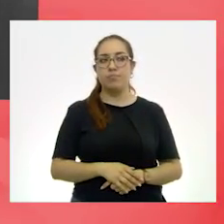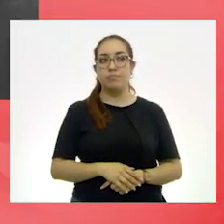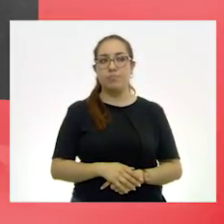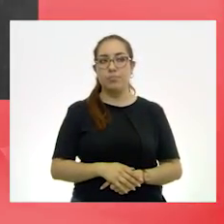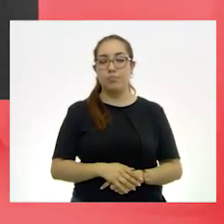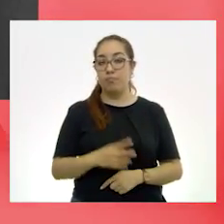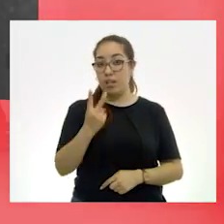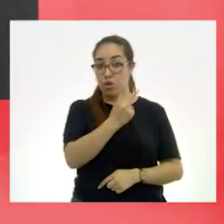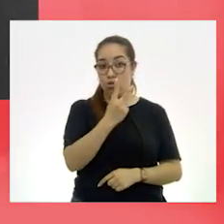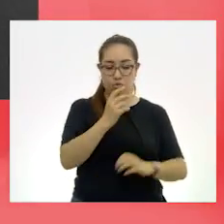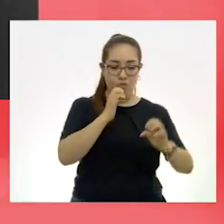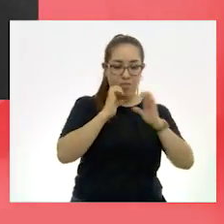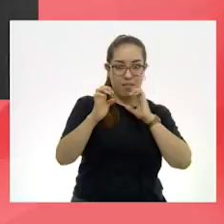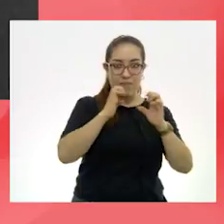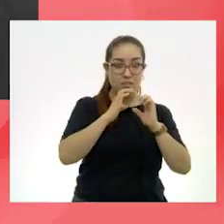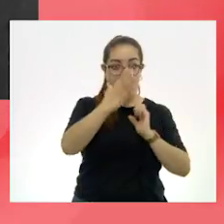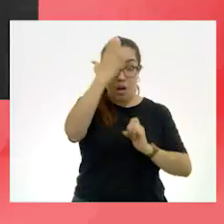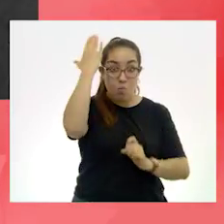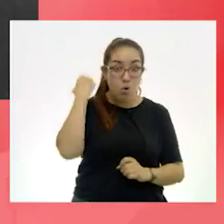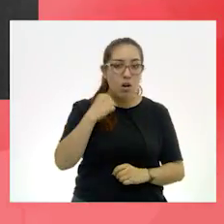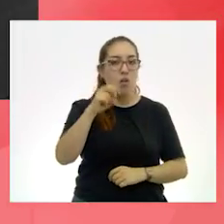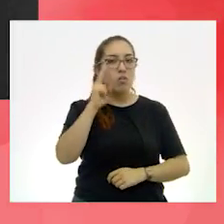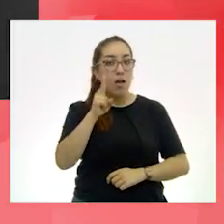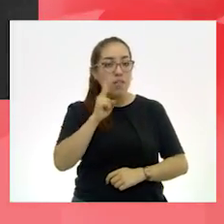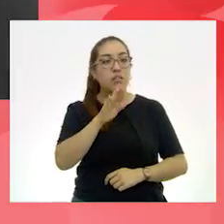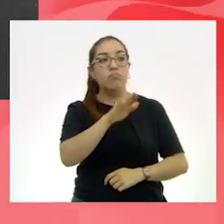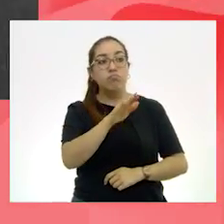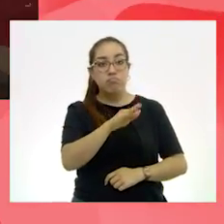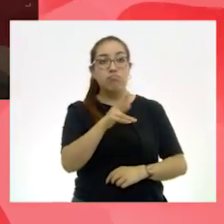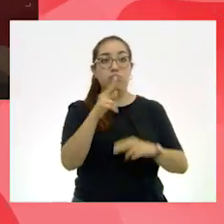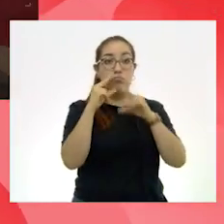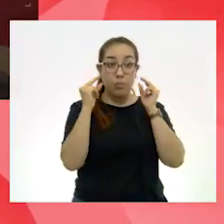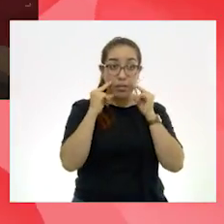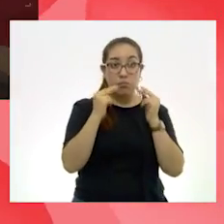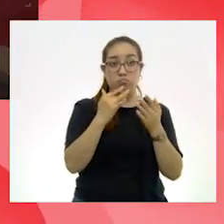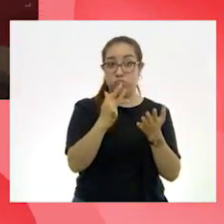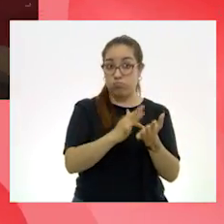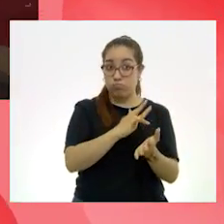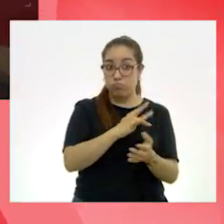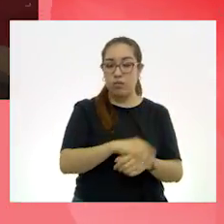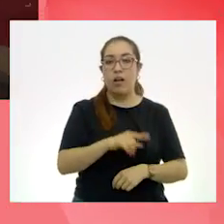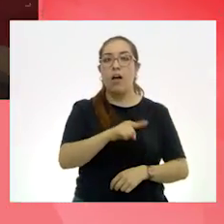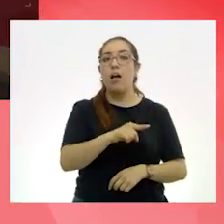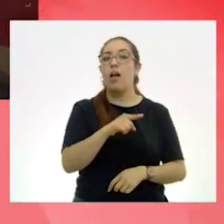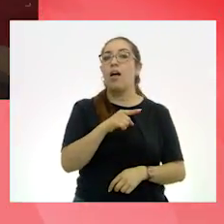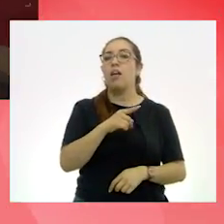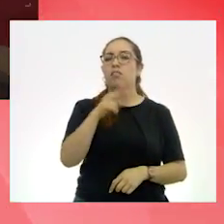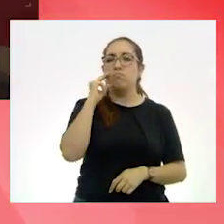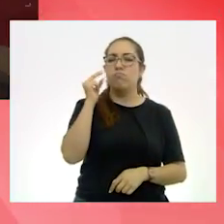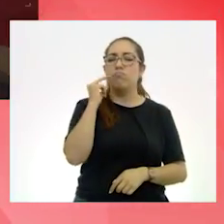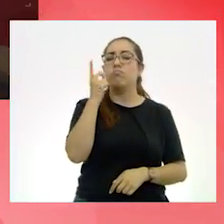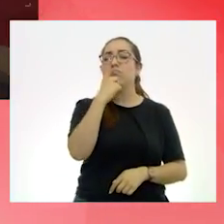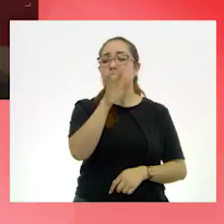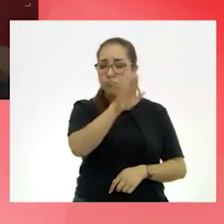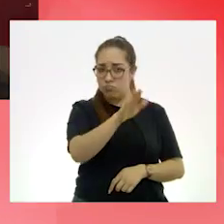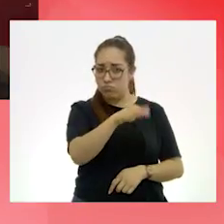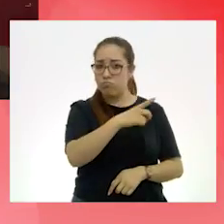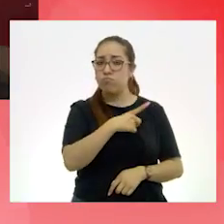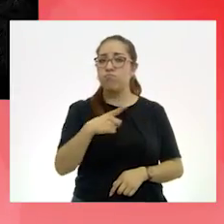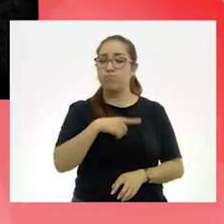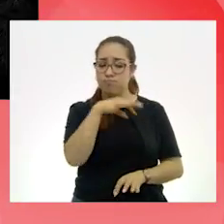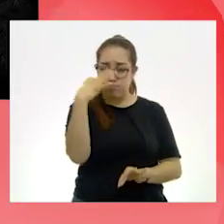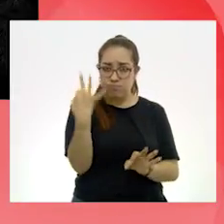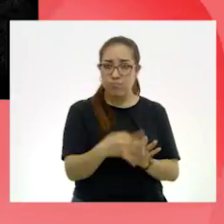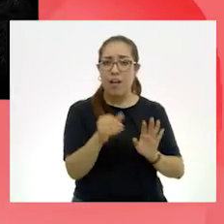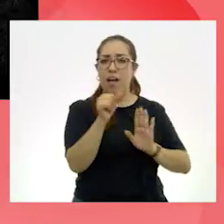en Morelos en la entrevista para ver si Zapata lo mataba. Zapata le está pidiendo que cumpla con el artículo